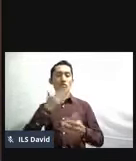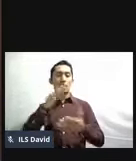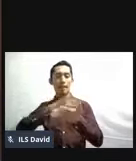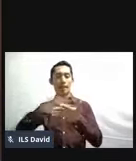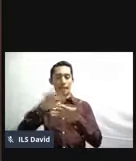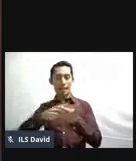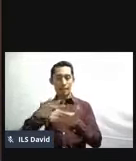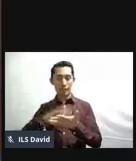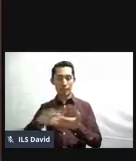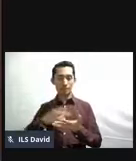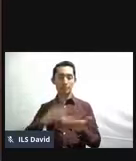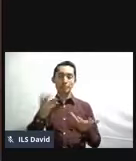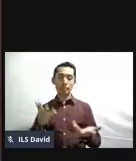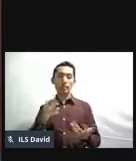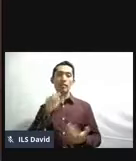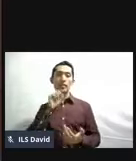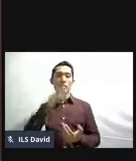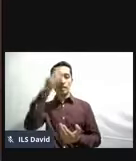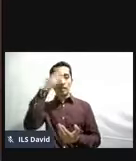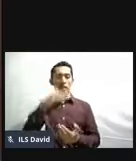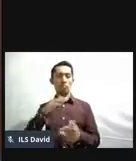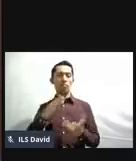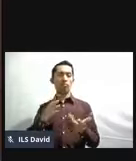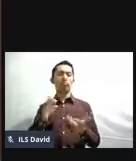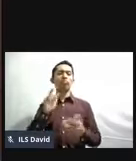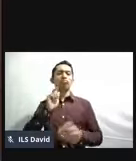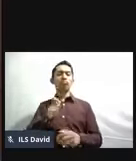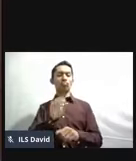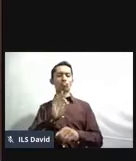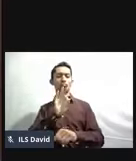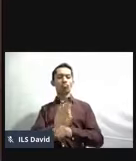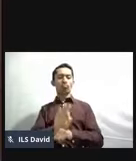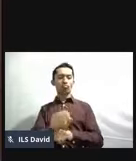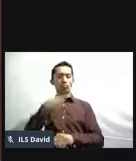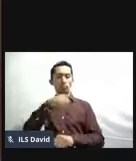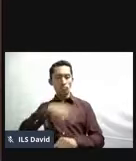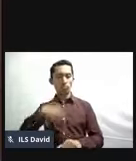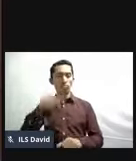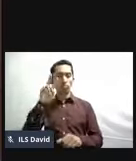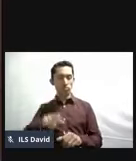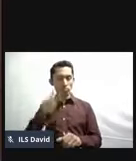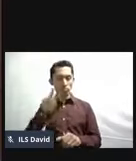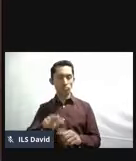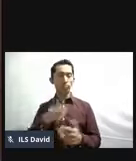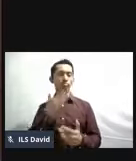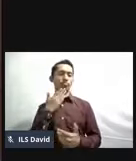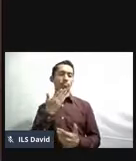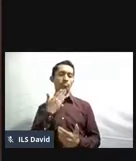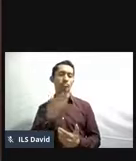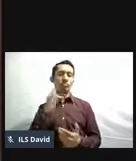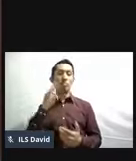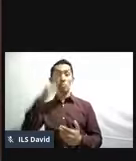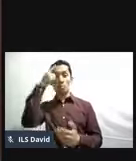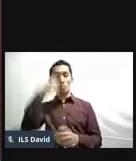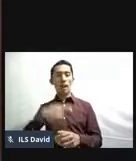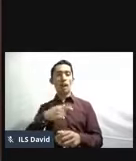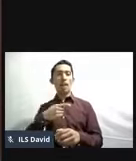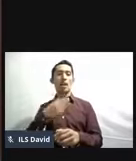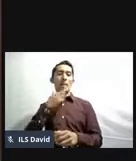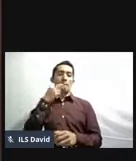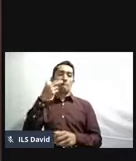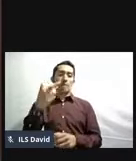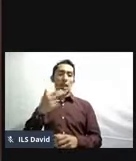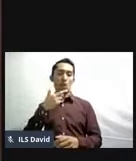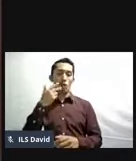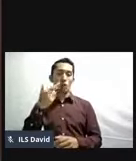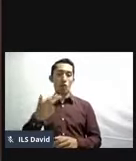Bueno, como un mecanismo también de defensa y de sanación y de restablecimiento